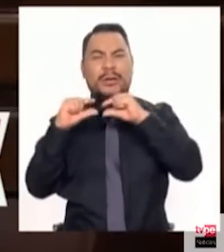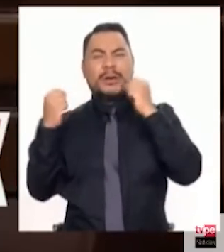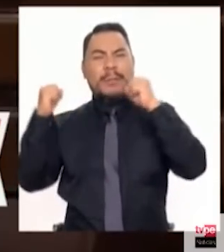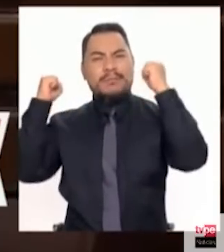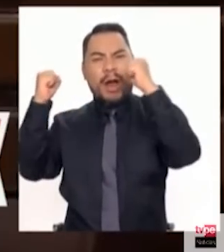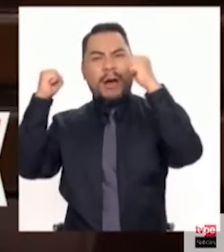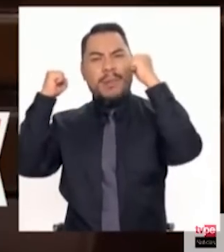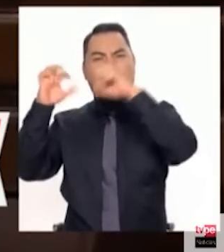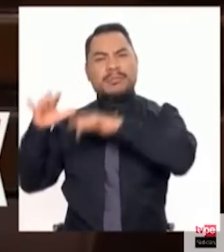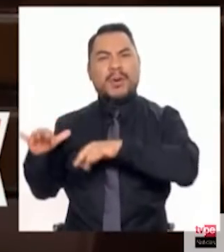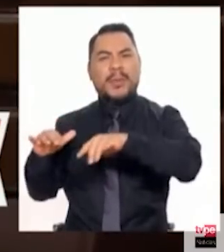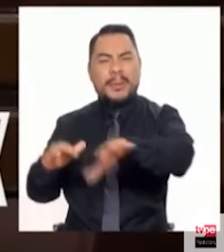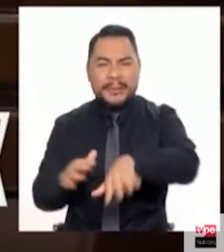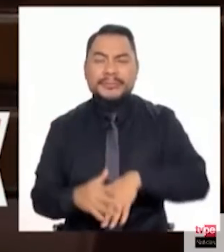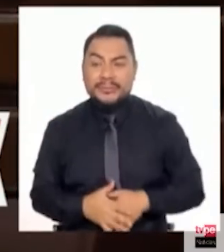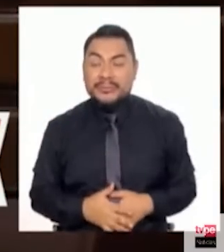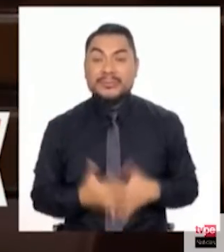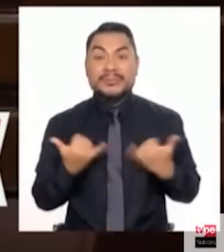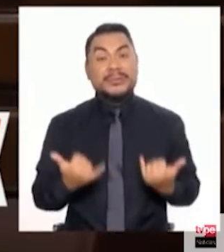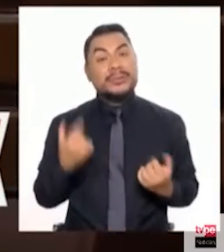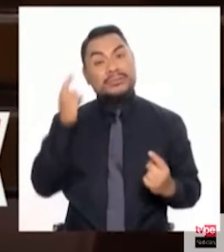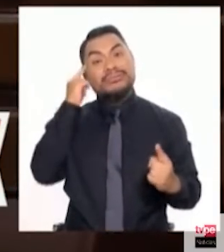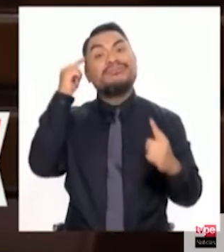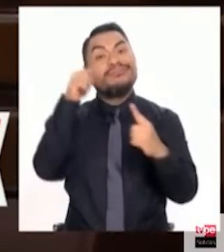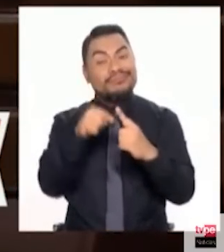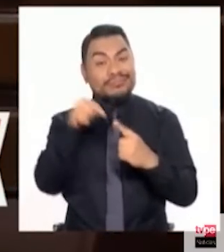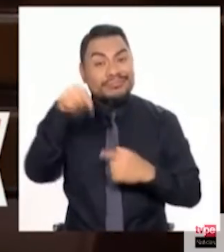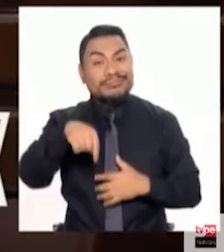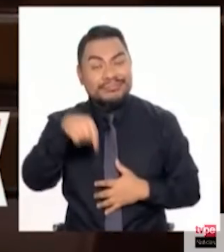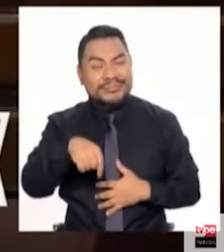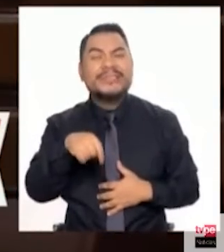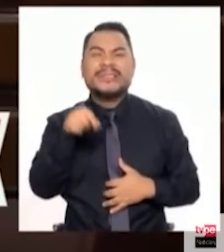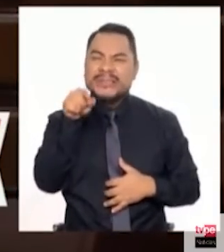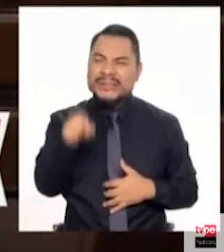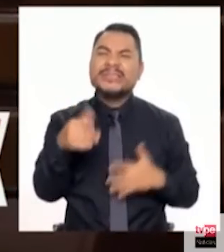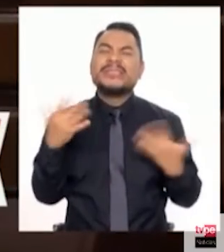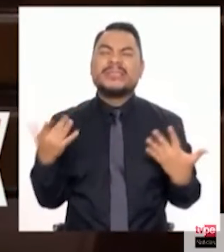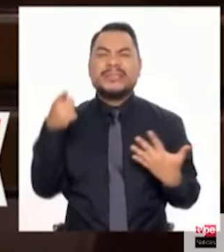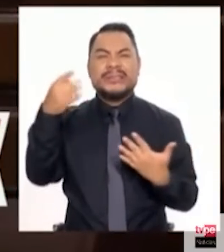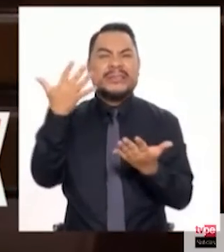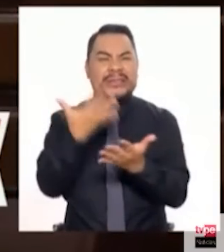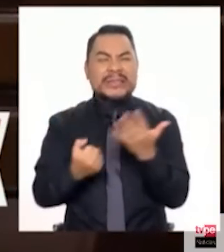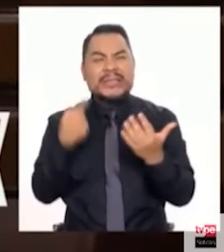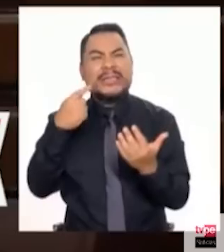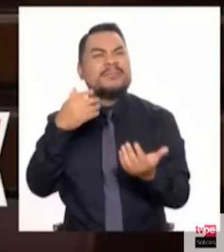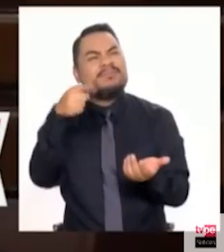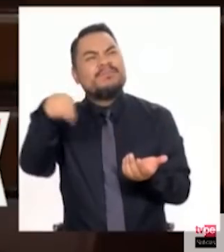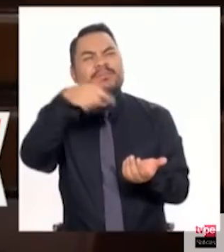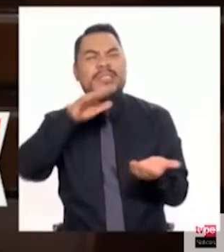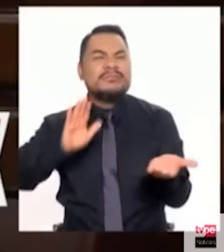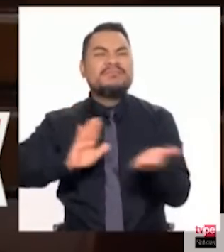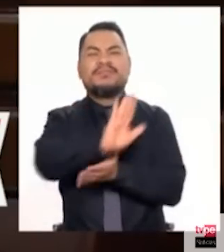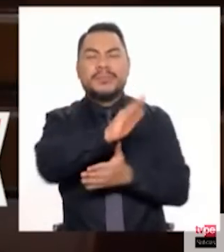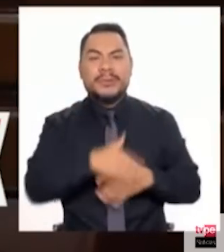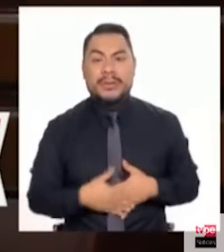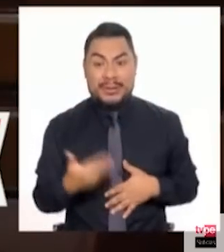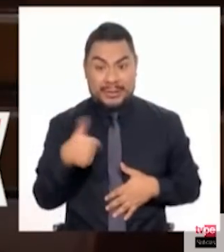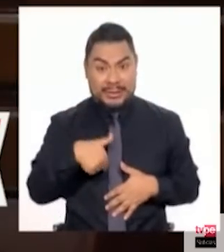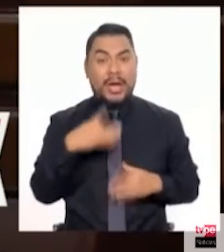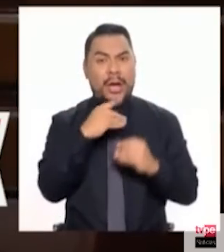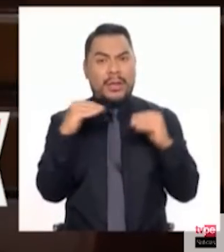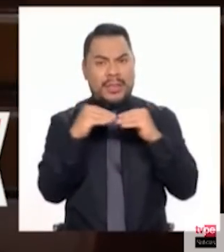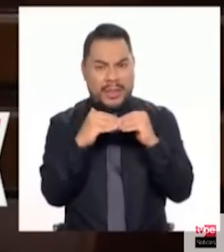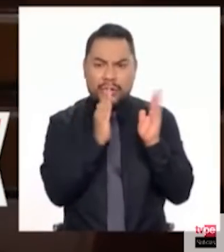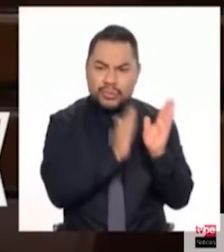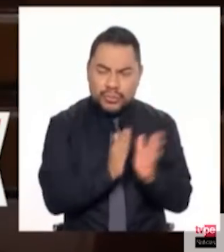cuyo objetivo ahora sin duda alguna fue derrocar al nuevo gobierno y reemplazar nuestra democracia